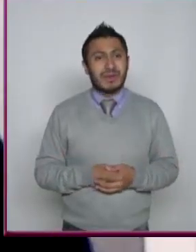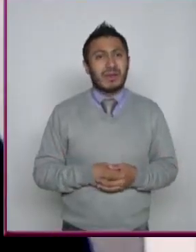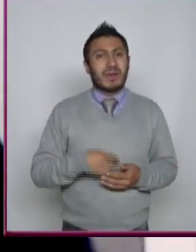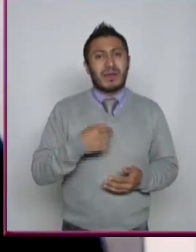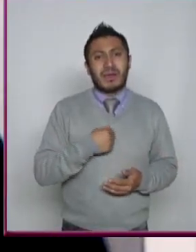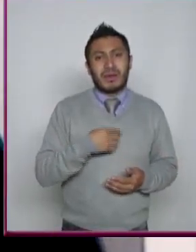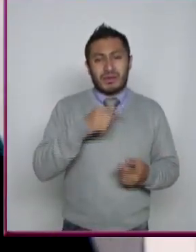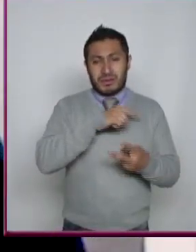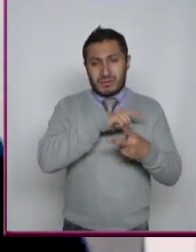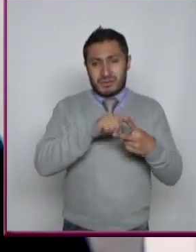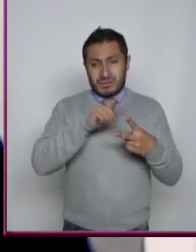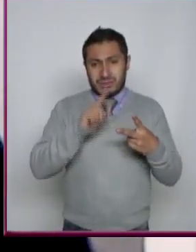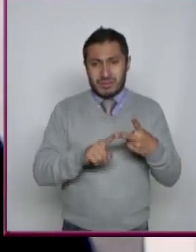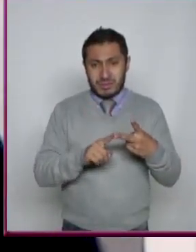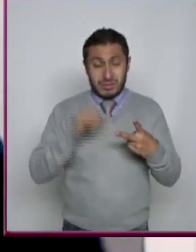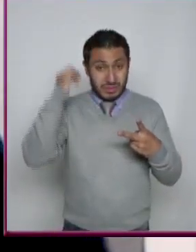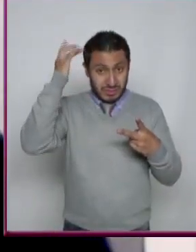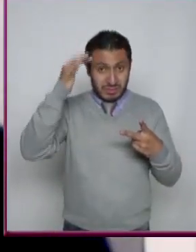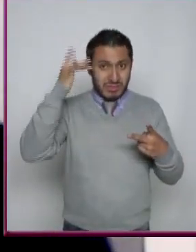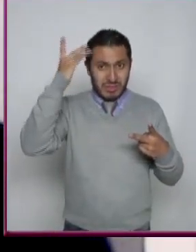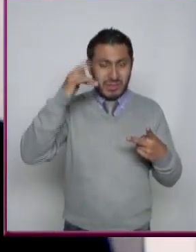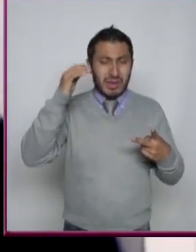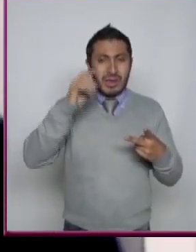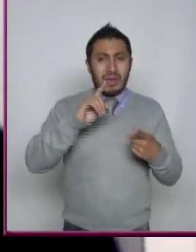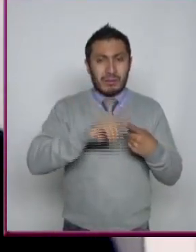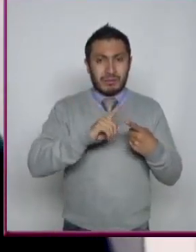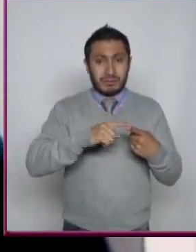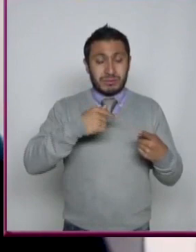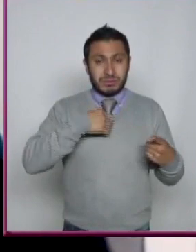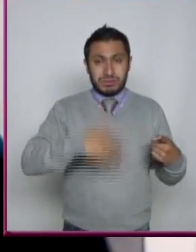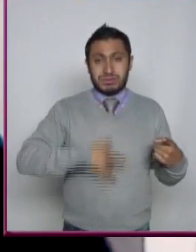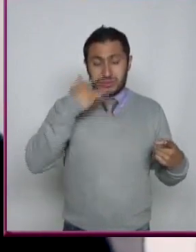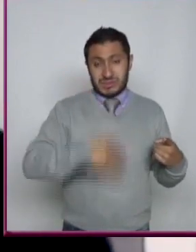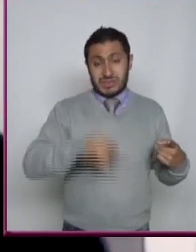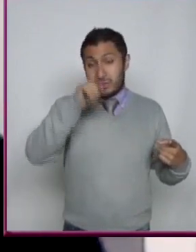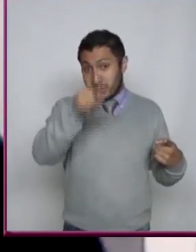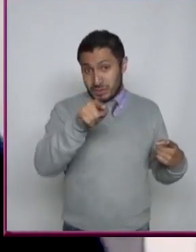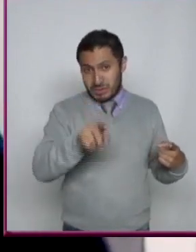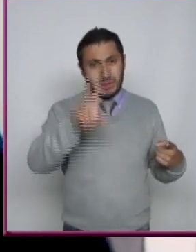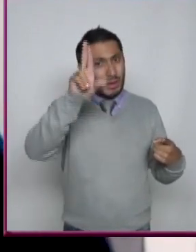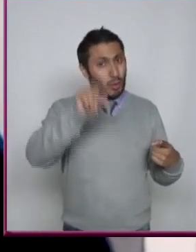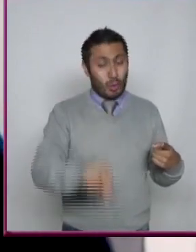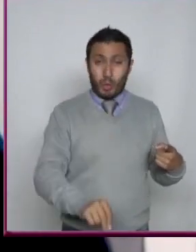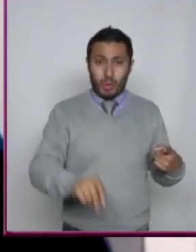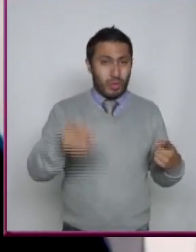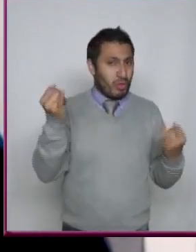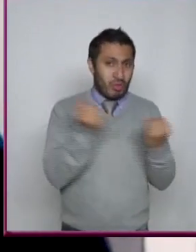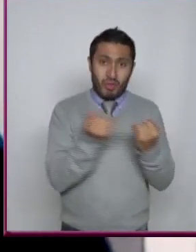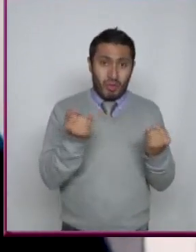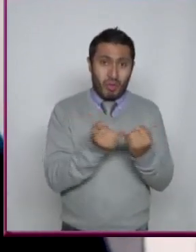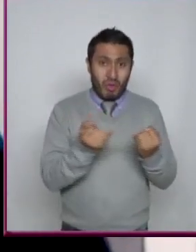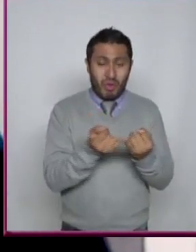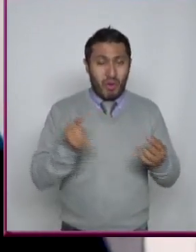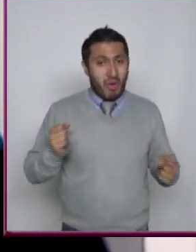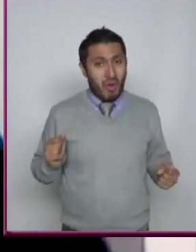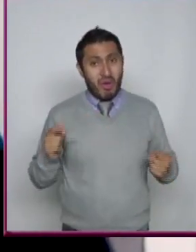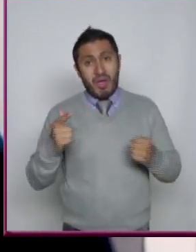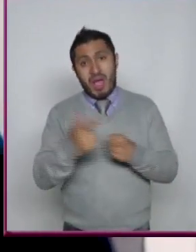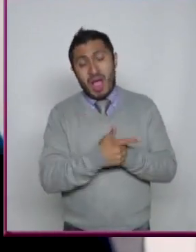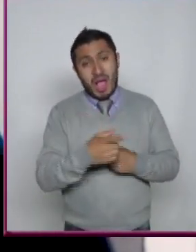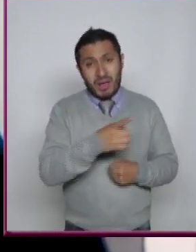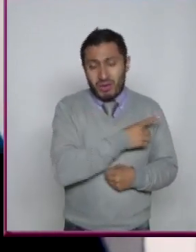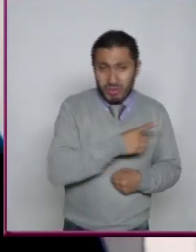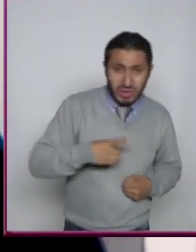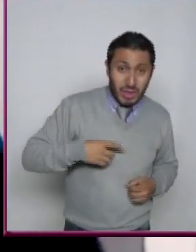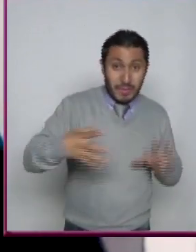Dejaría 2 reflexiones. 1, que yo me enamore de ti no significa que algo debe de